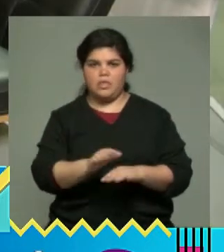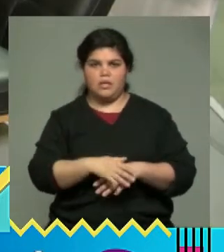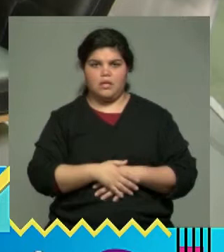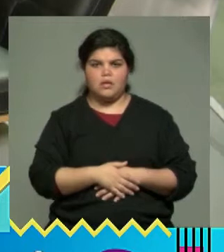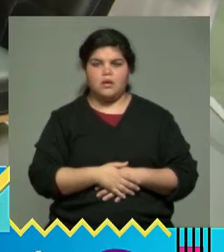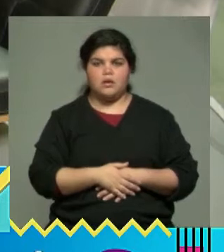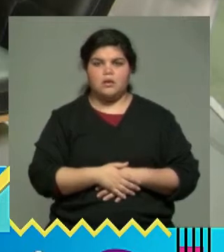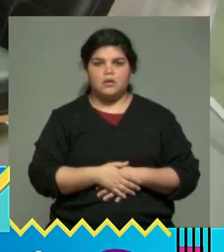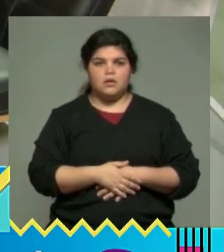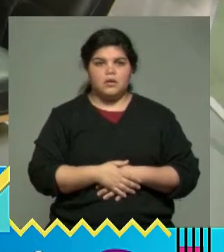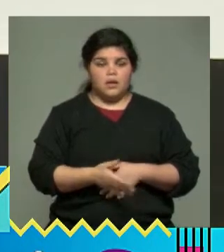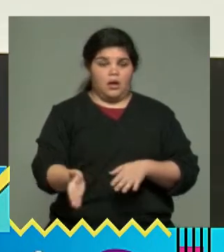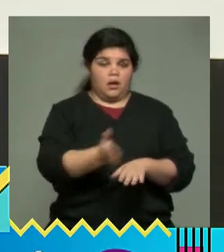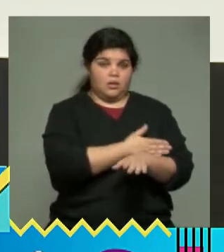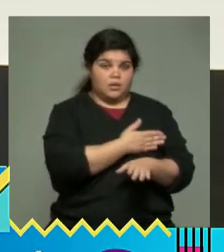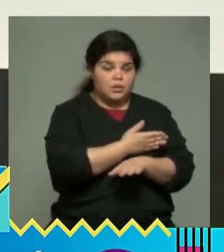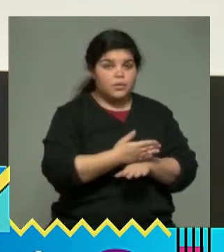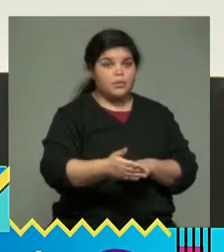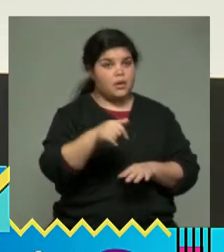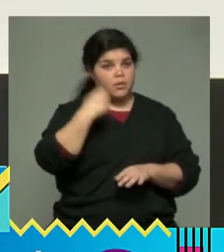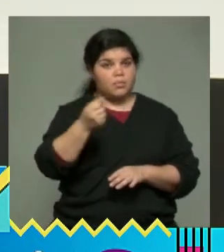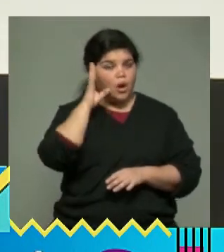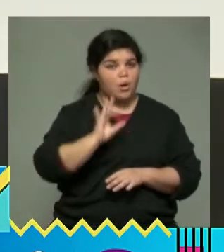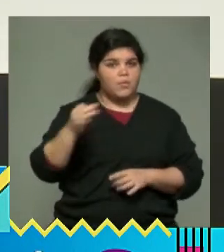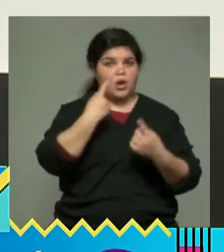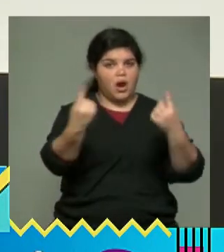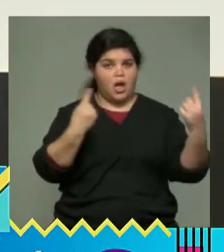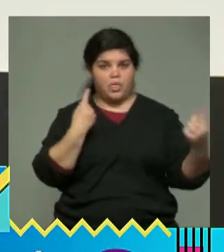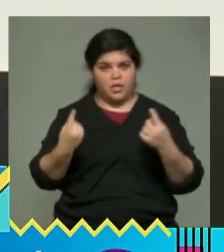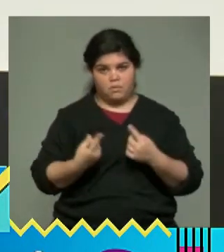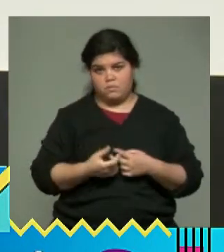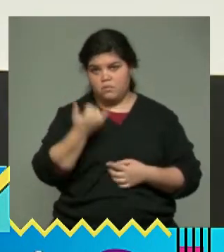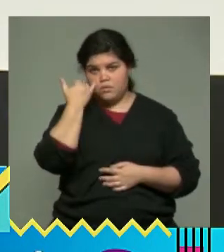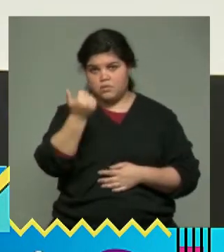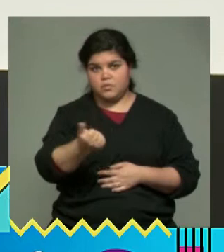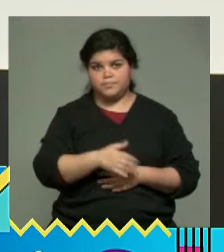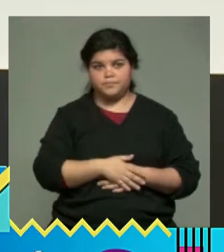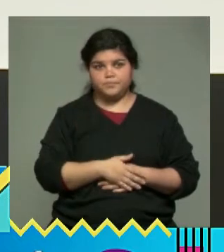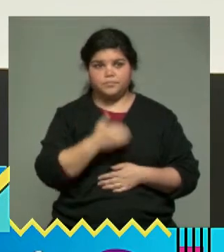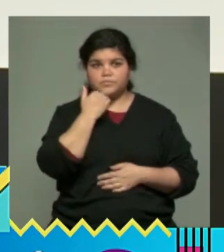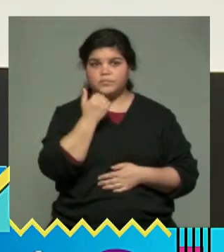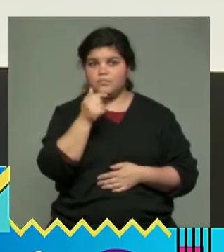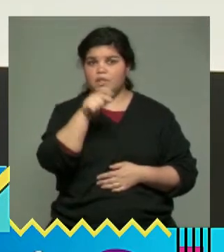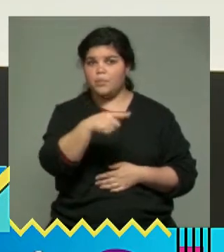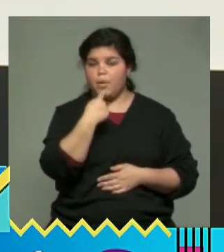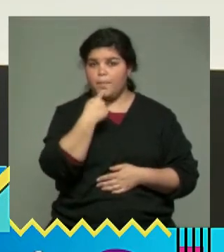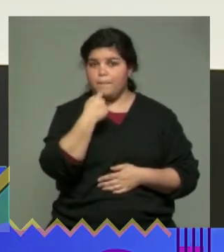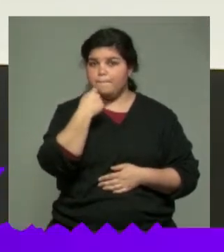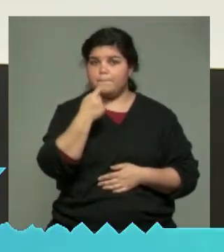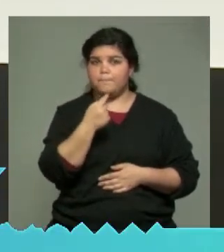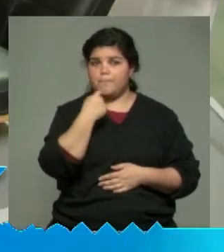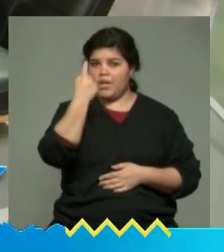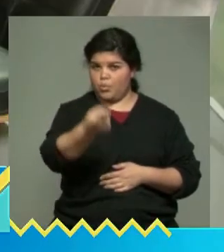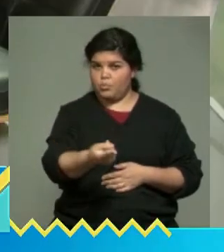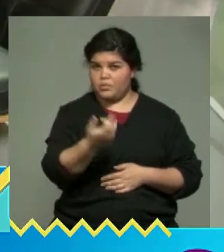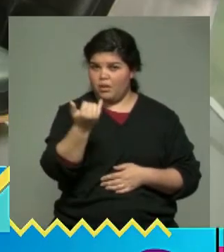continuar, ya presentado puntualmente las posturas de cada uno de ustedes, de los invitados, no sé si a vos te queda picando una pregunta para el próximo bloque. Sí,